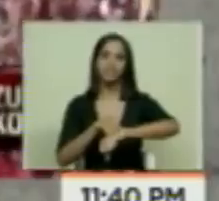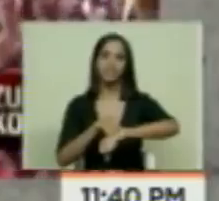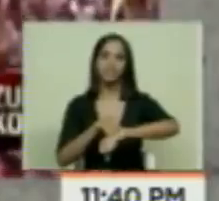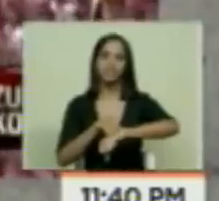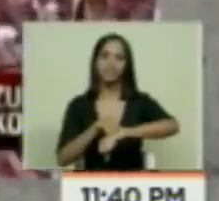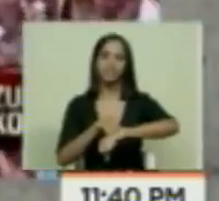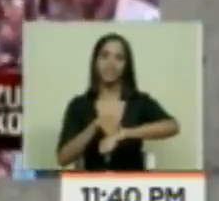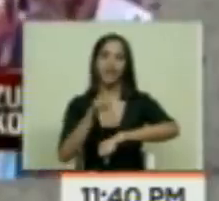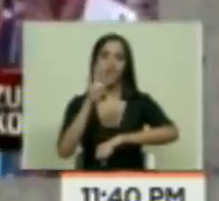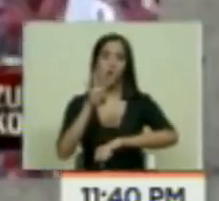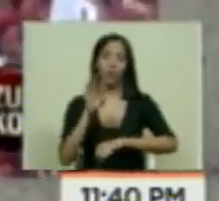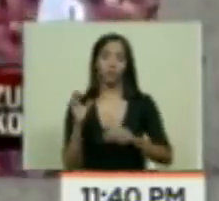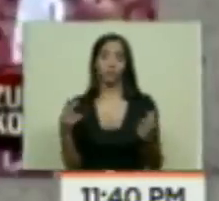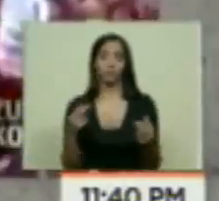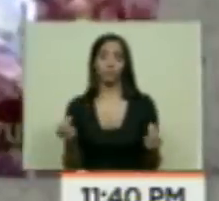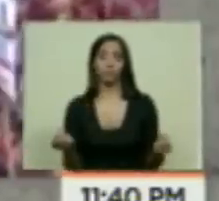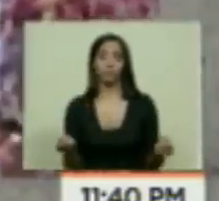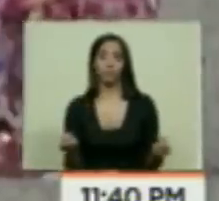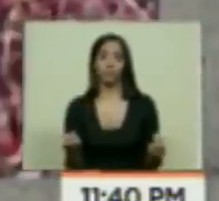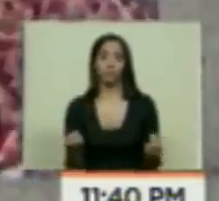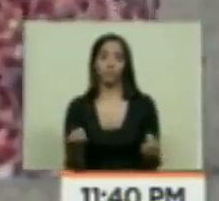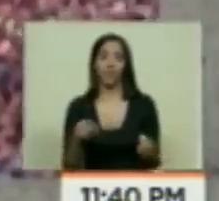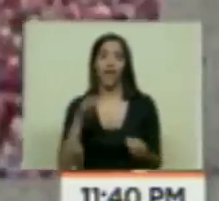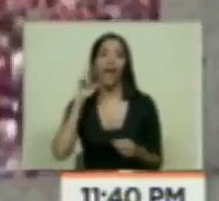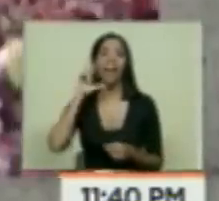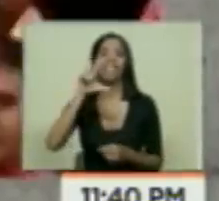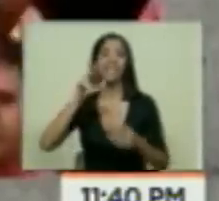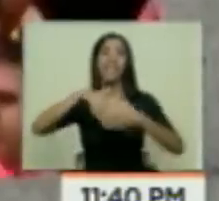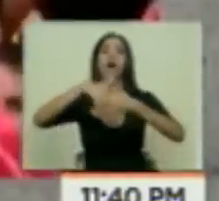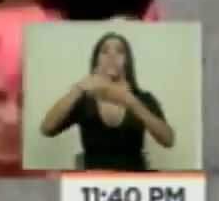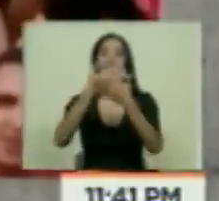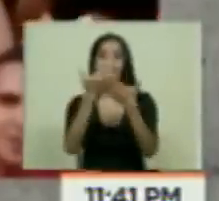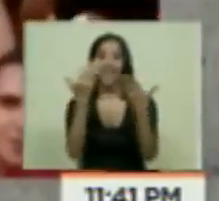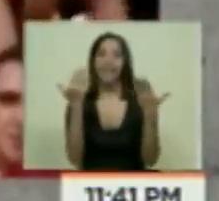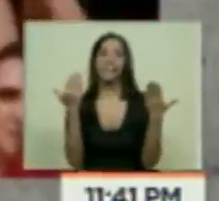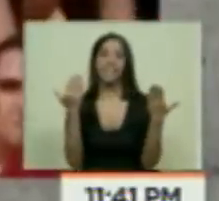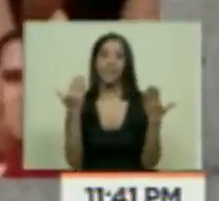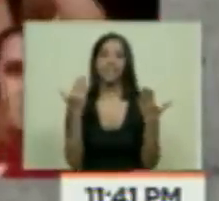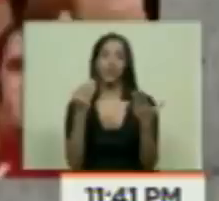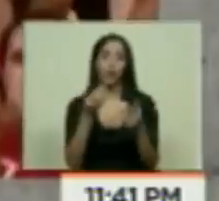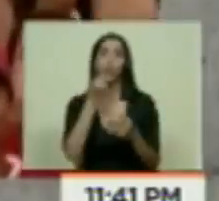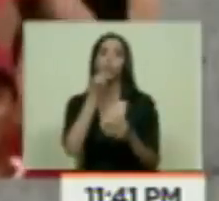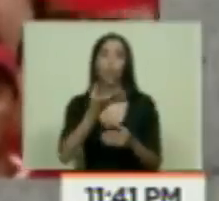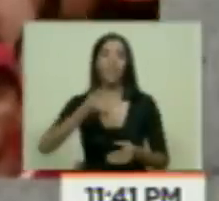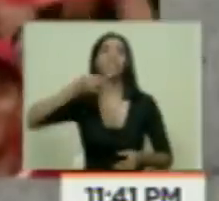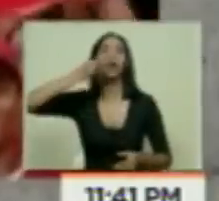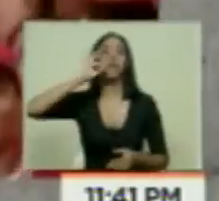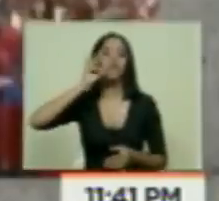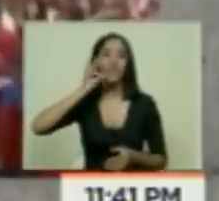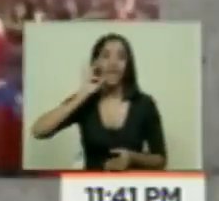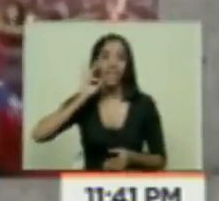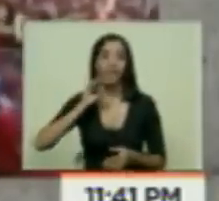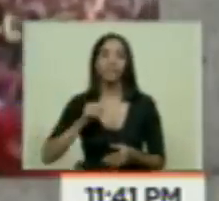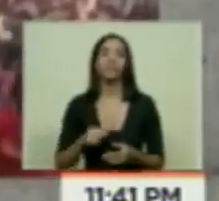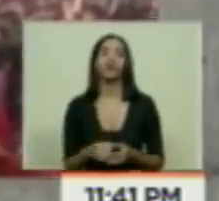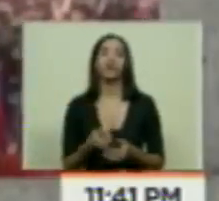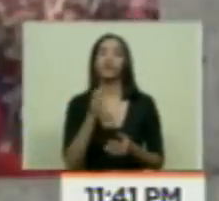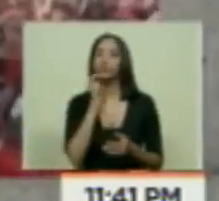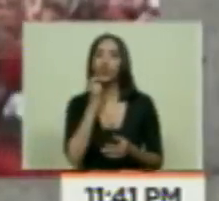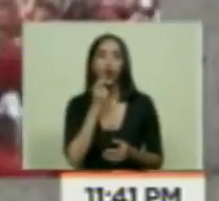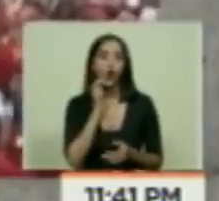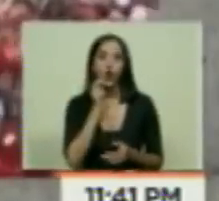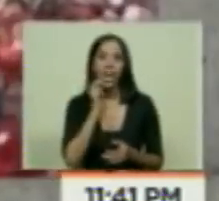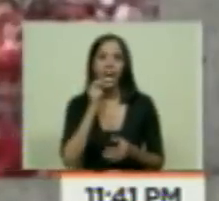A las 4, ¿no? A las 3 de la mañana, un buen café, un chocolate,